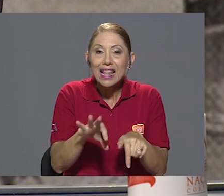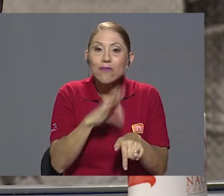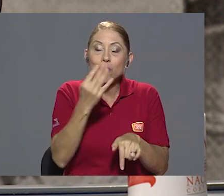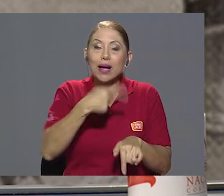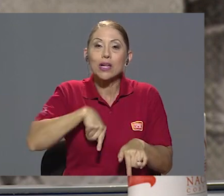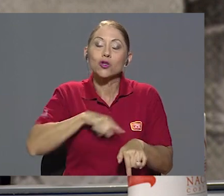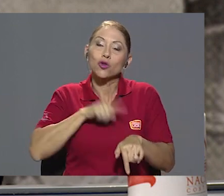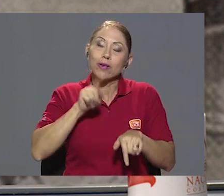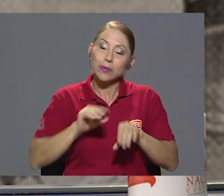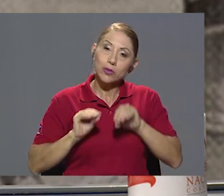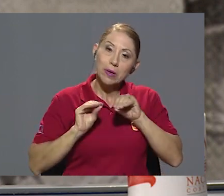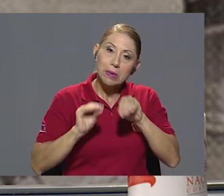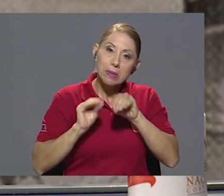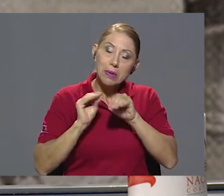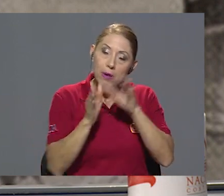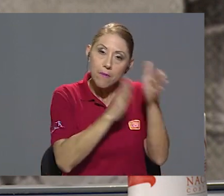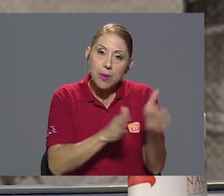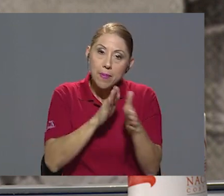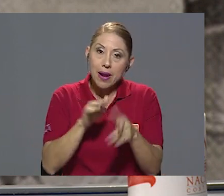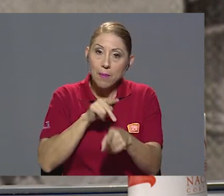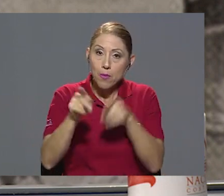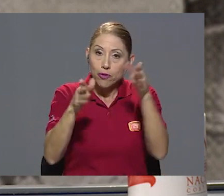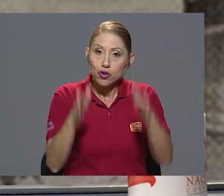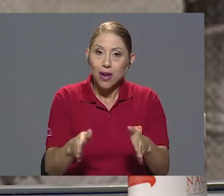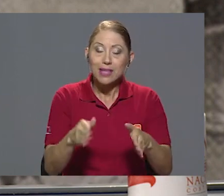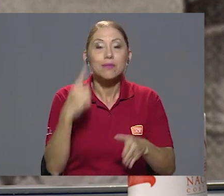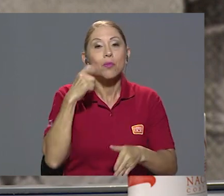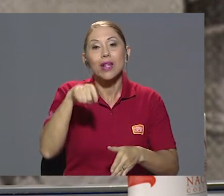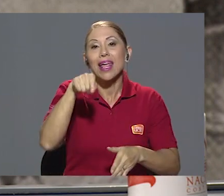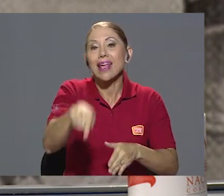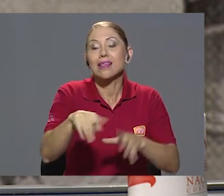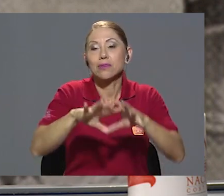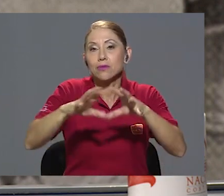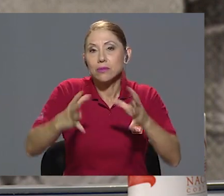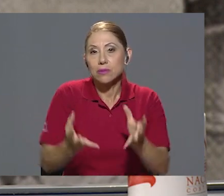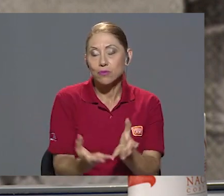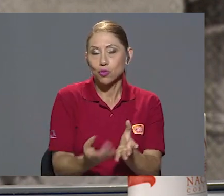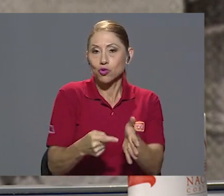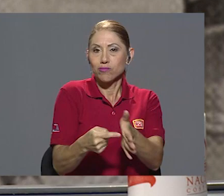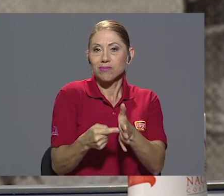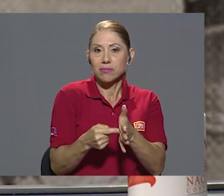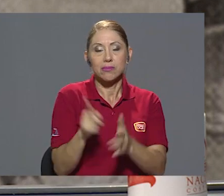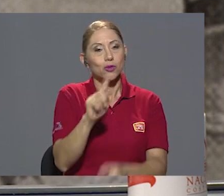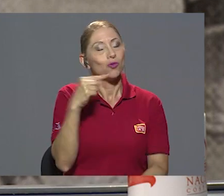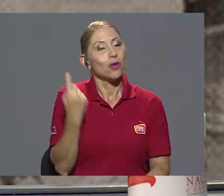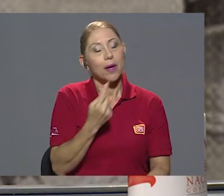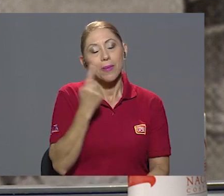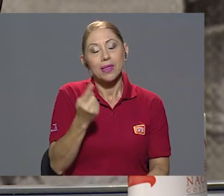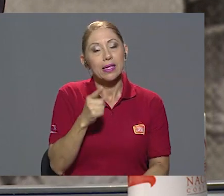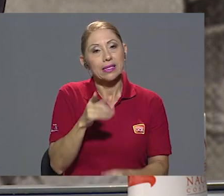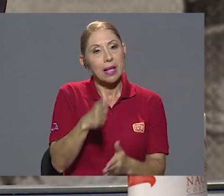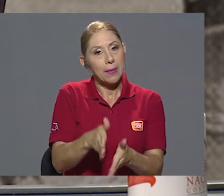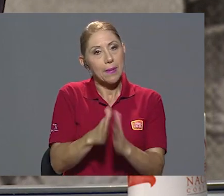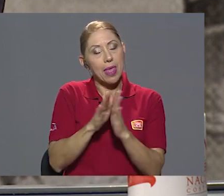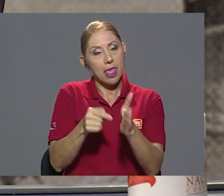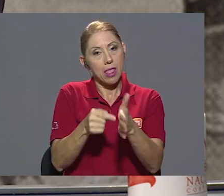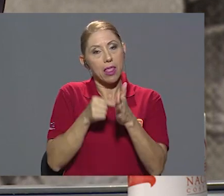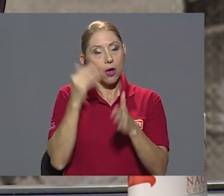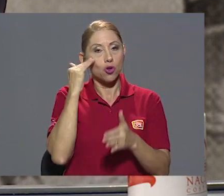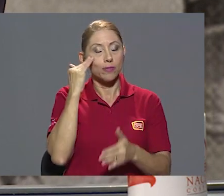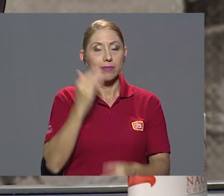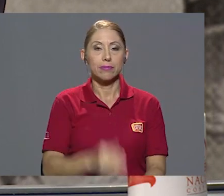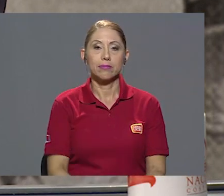formación que tenemos que impartir en los profesionales, porque eso es lo que el mundo está demandando de ellos y no únicamente la parte